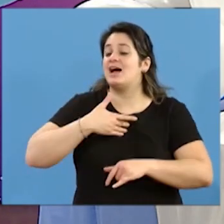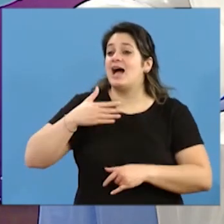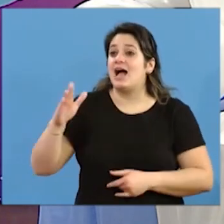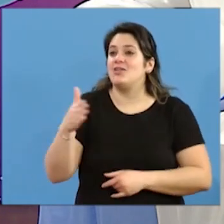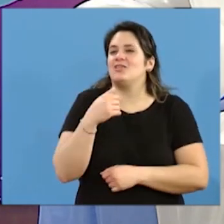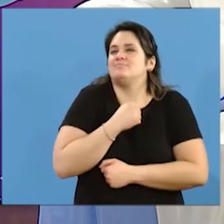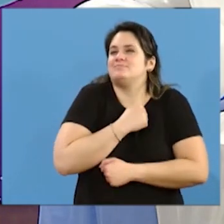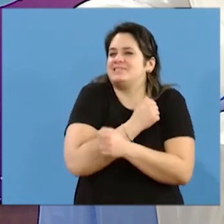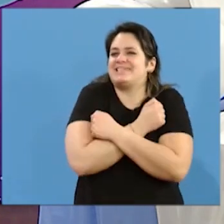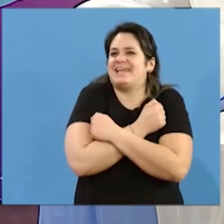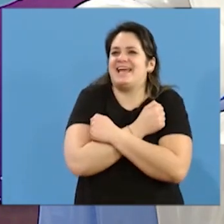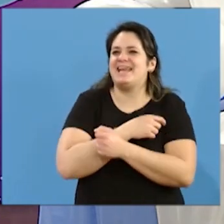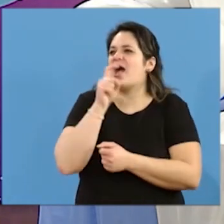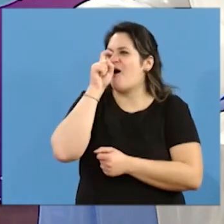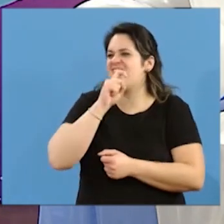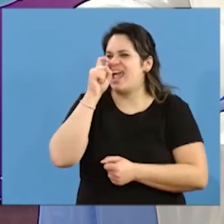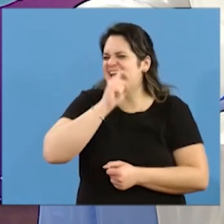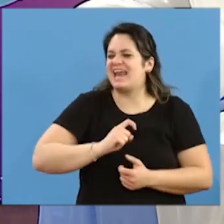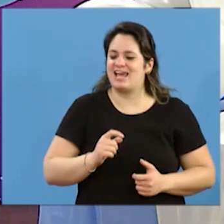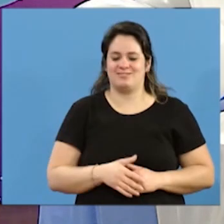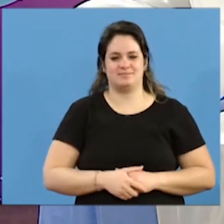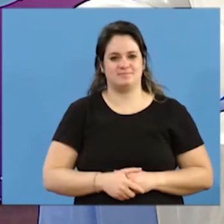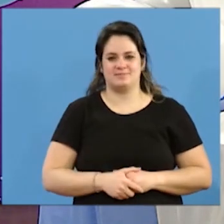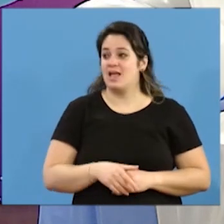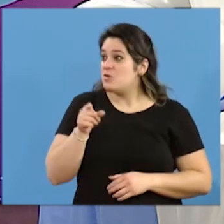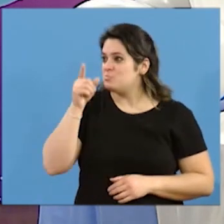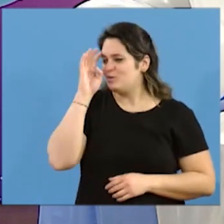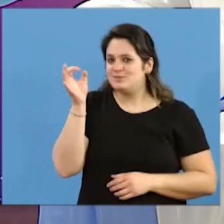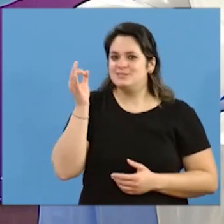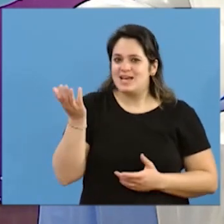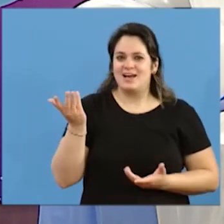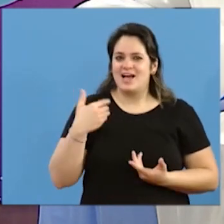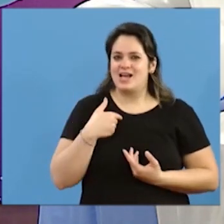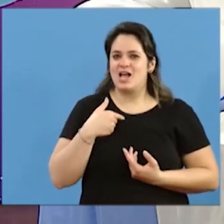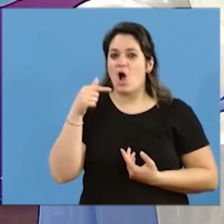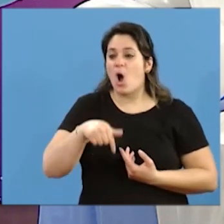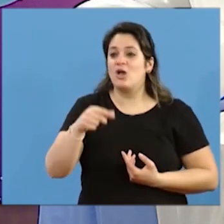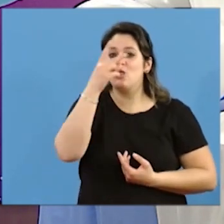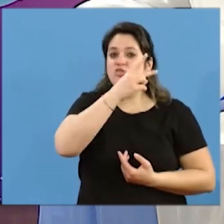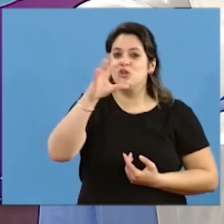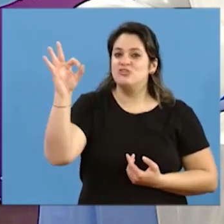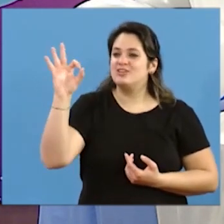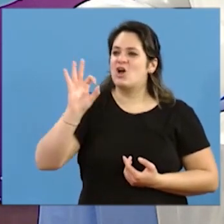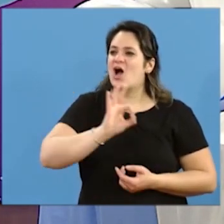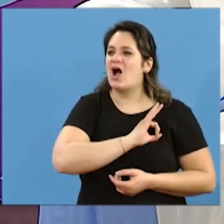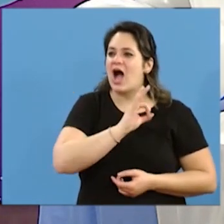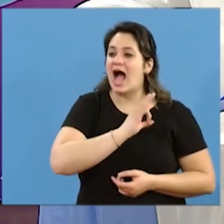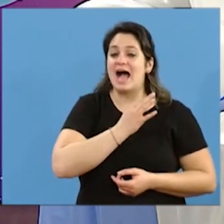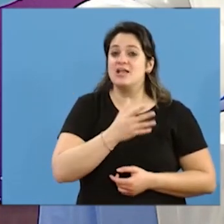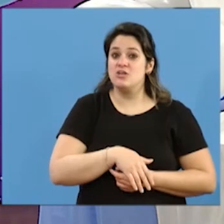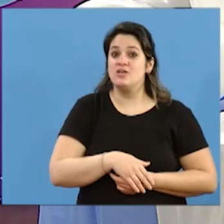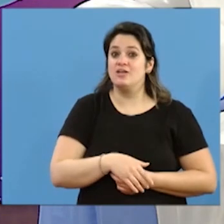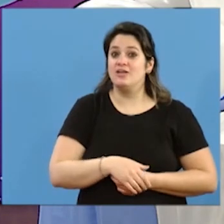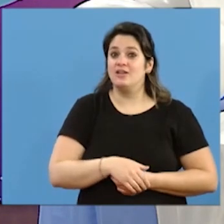nuestro querido Manuel Belgrano? Vos sabés, Klofki, que se cumplen 200 años